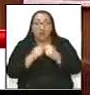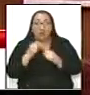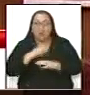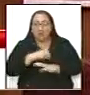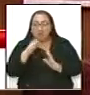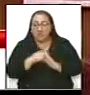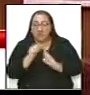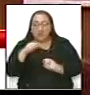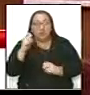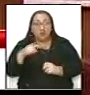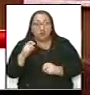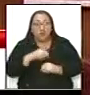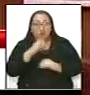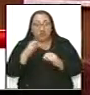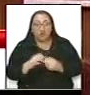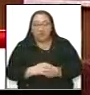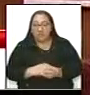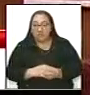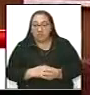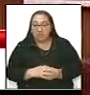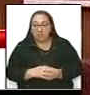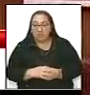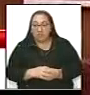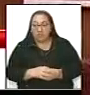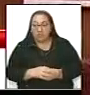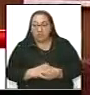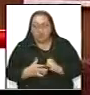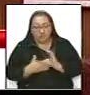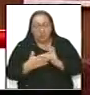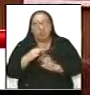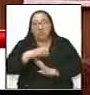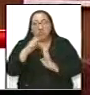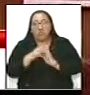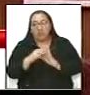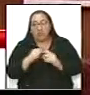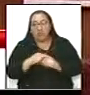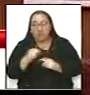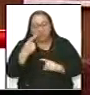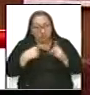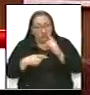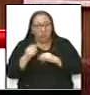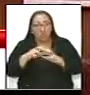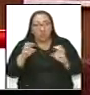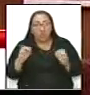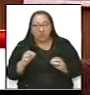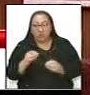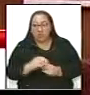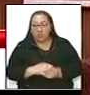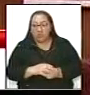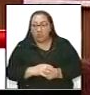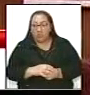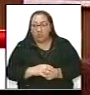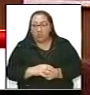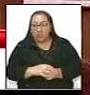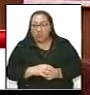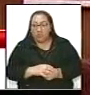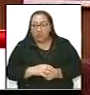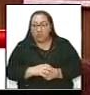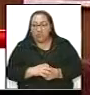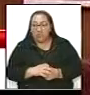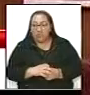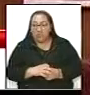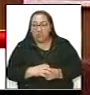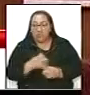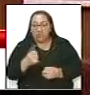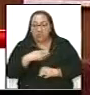Si necesitan un proyecto, hacer su proyecto, presenten su proyecto y convenzan al pueblo, al público, al cliente, que es un buen